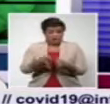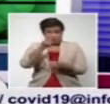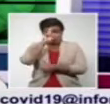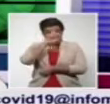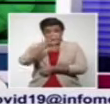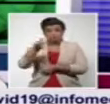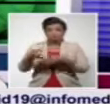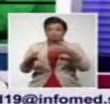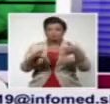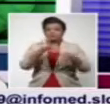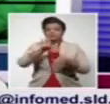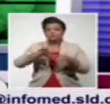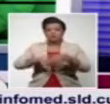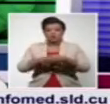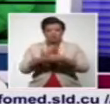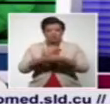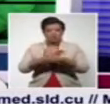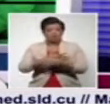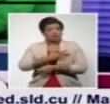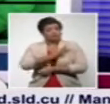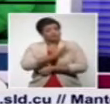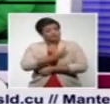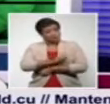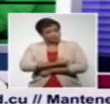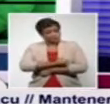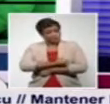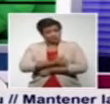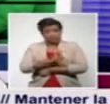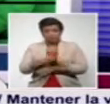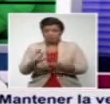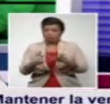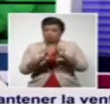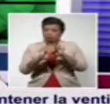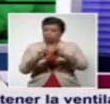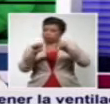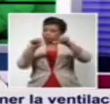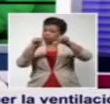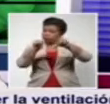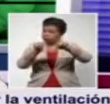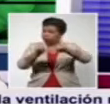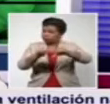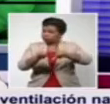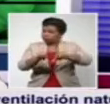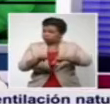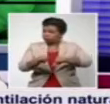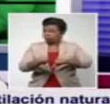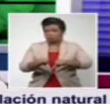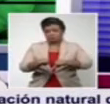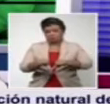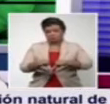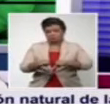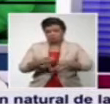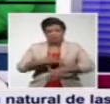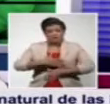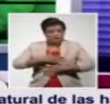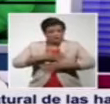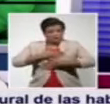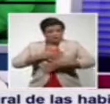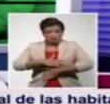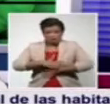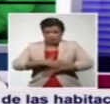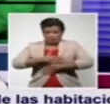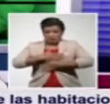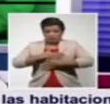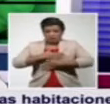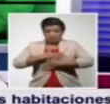días, lamentablemente hubo un agravamiento del cuadro con mucha falta de aire y